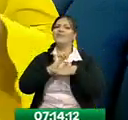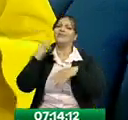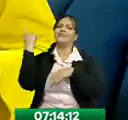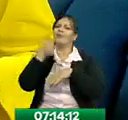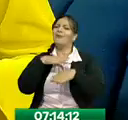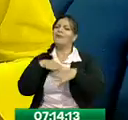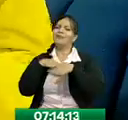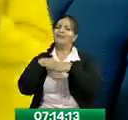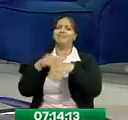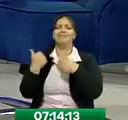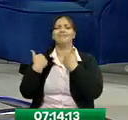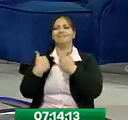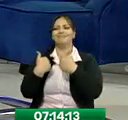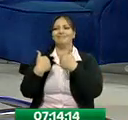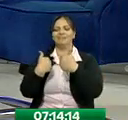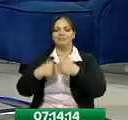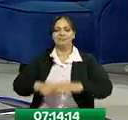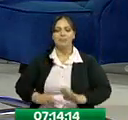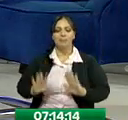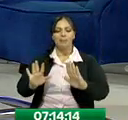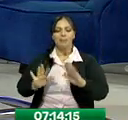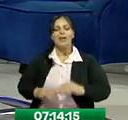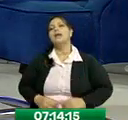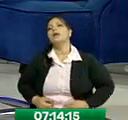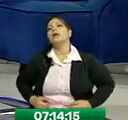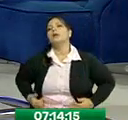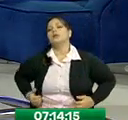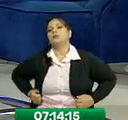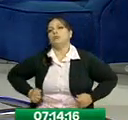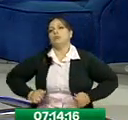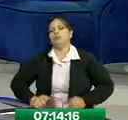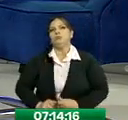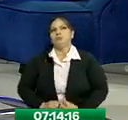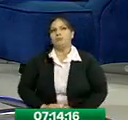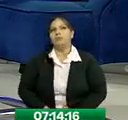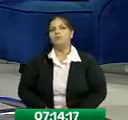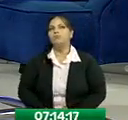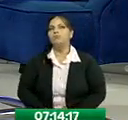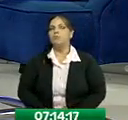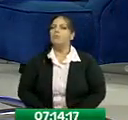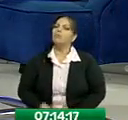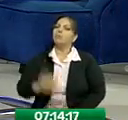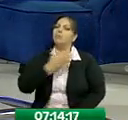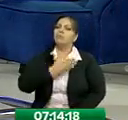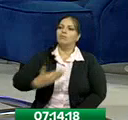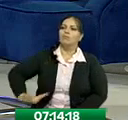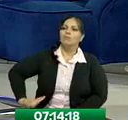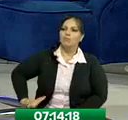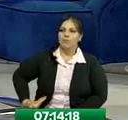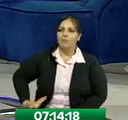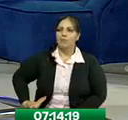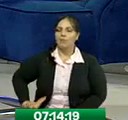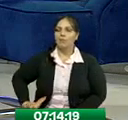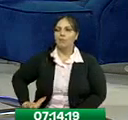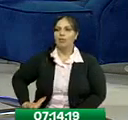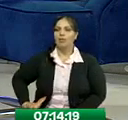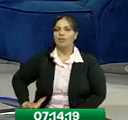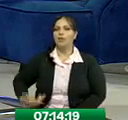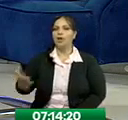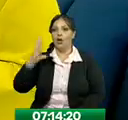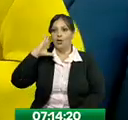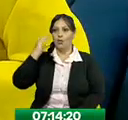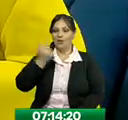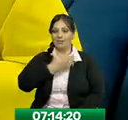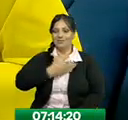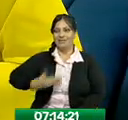compatriotas apoyándolo. Y hablando de deportes, mi estimada ministra, el presidente de la República recientemente en la ciudad de Cuenca